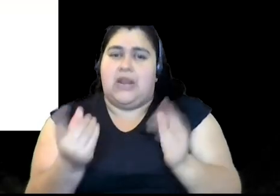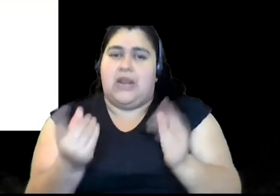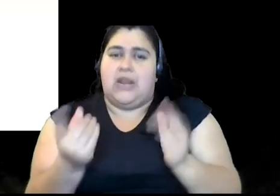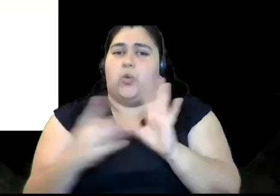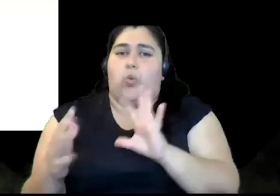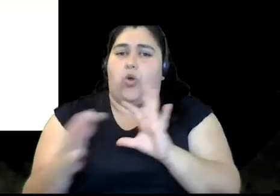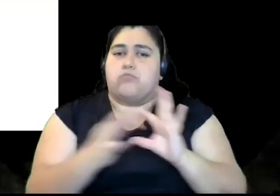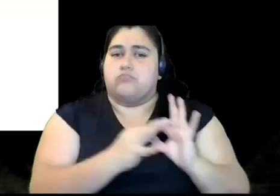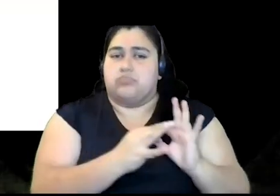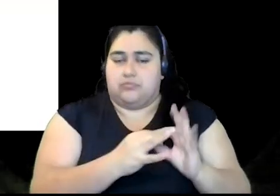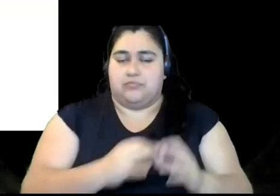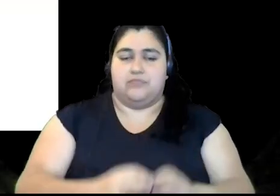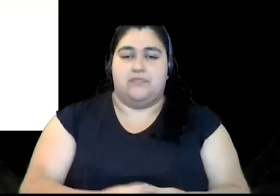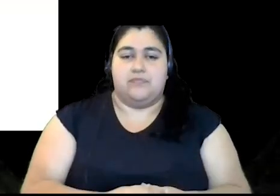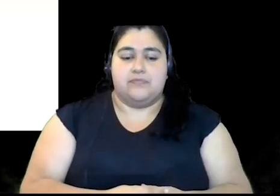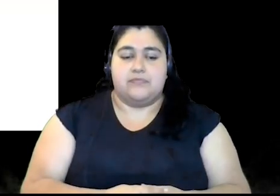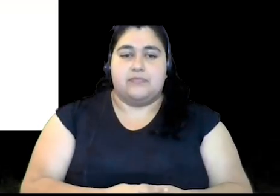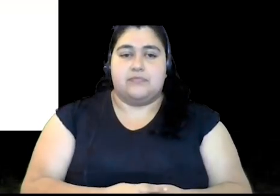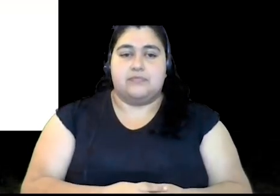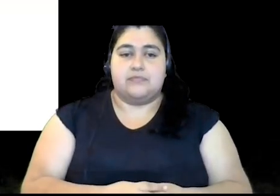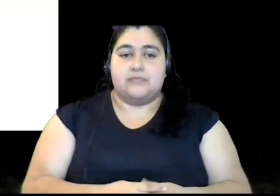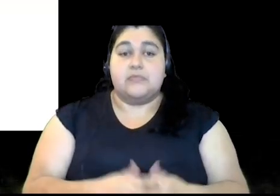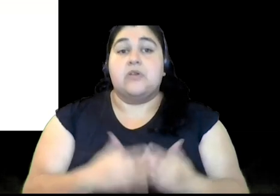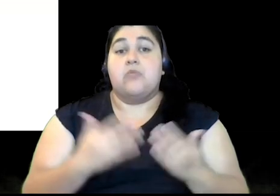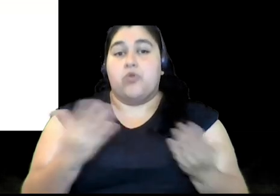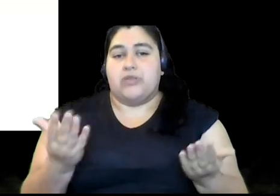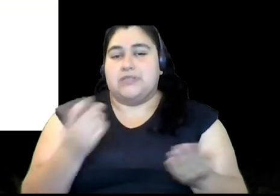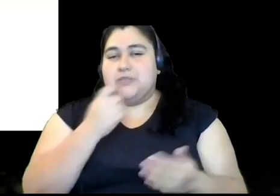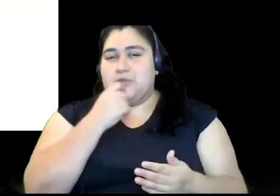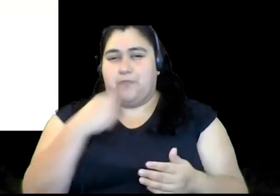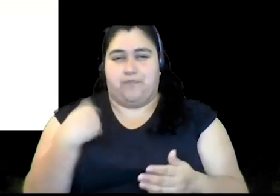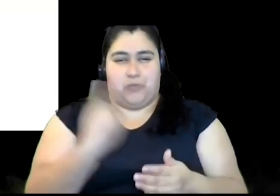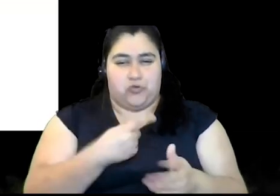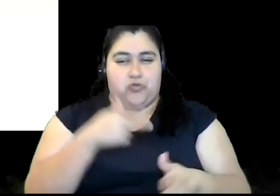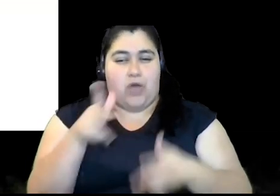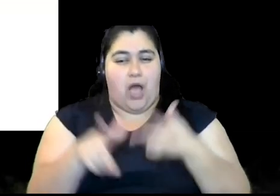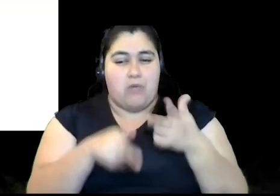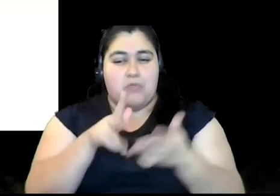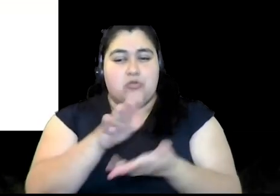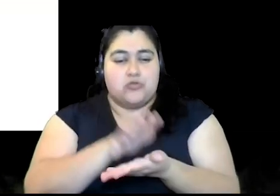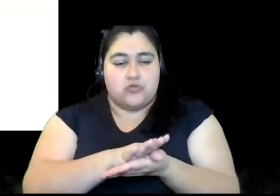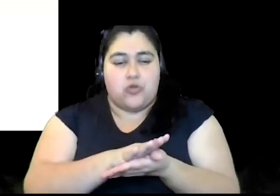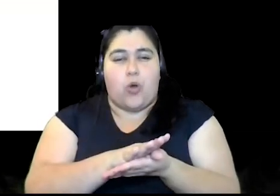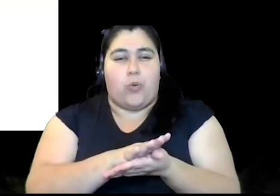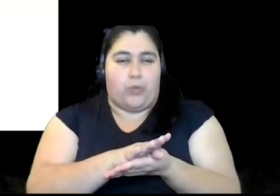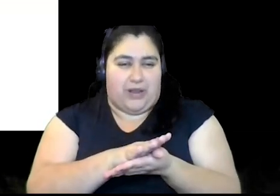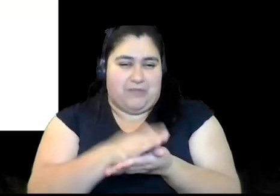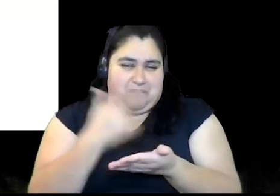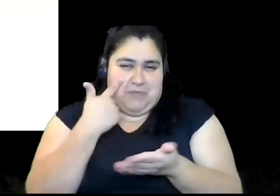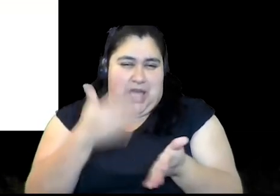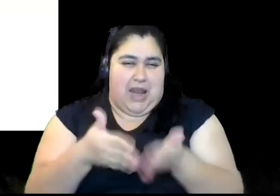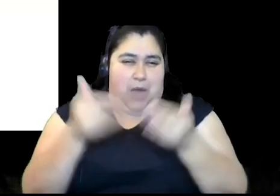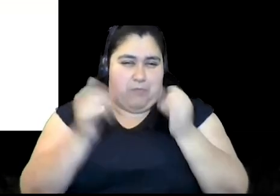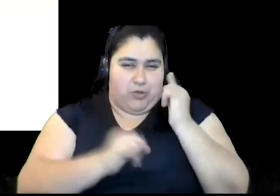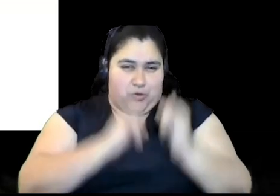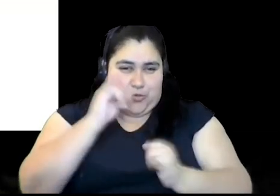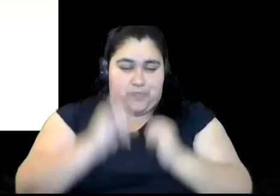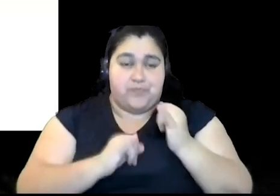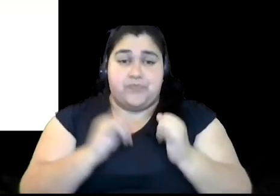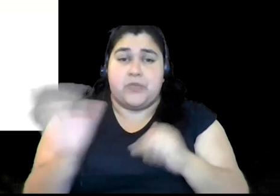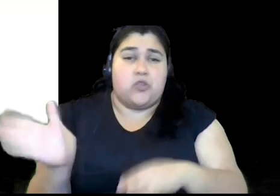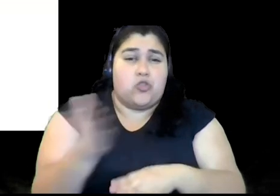lo van a encontrar. Por eso, cuando uno habla de residencia, vamos a hacer un pasaje rápido.